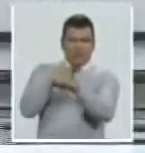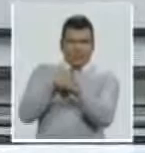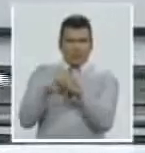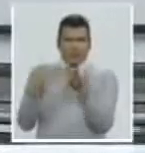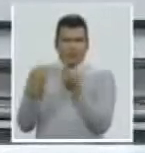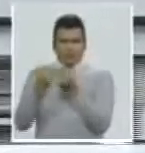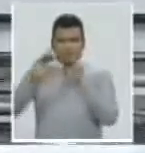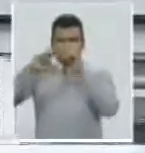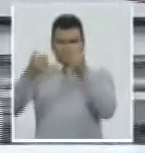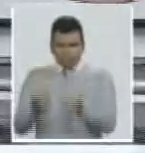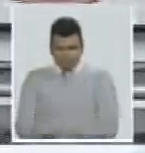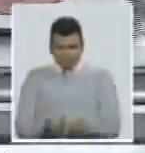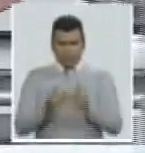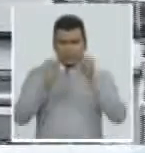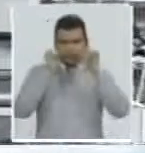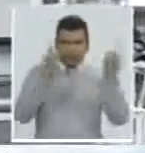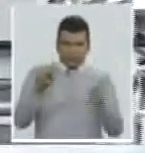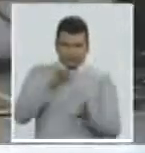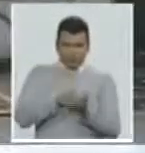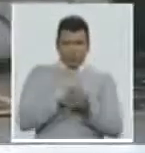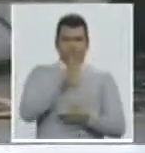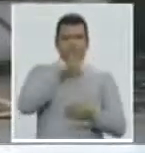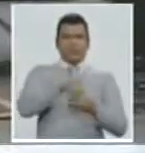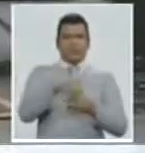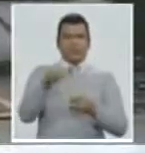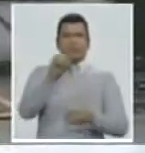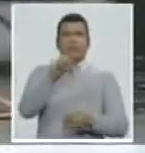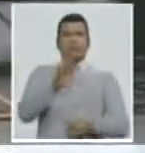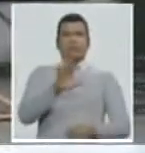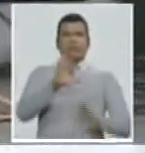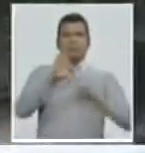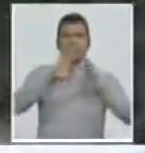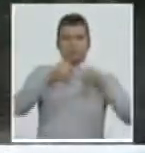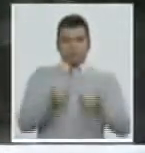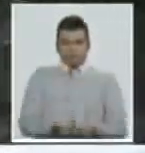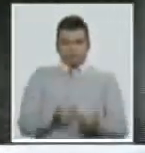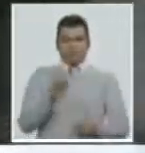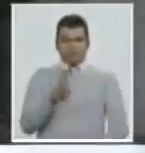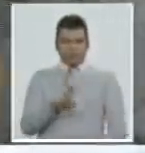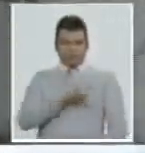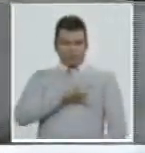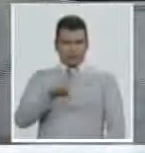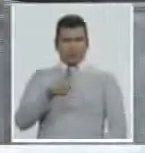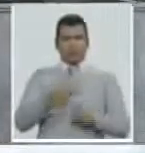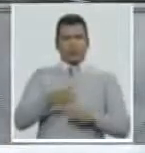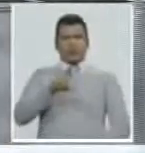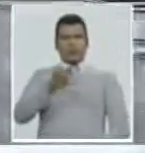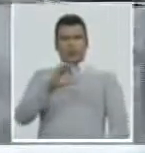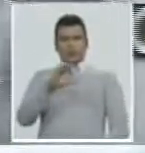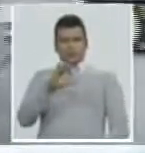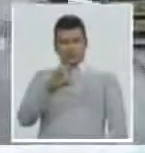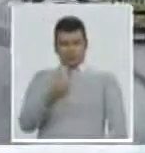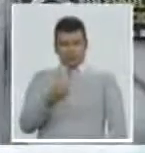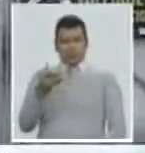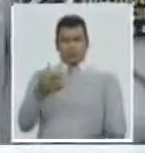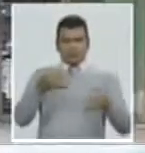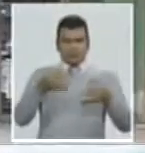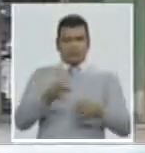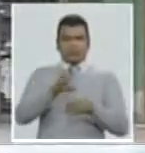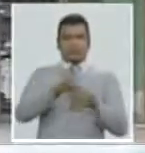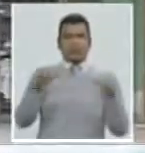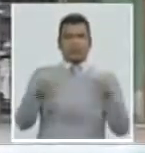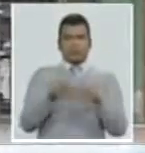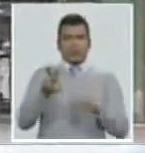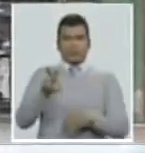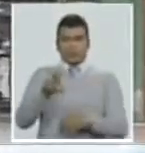de estudio del Colegio Liceo Departamental Femenino, en donde cursaba el 7º grado. Por eso no descartan que su fatal decisión haya sido motivada por